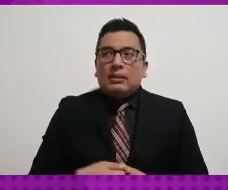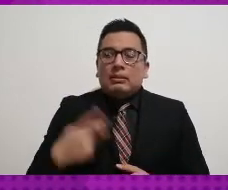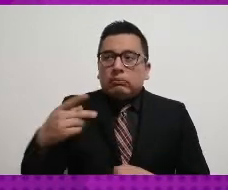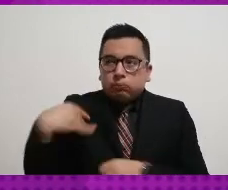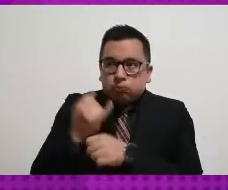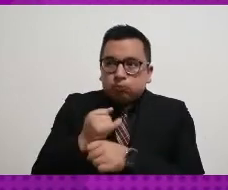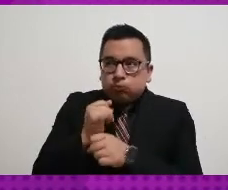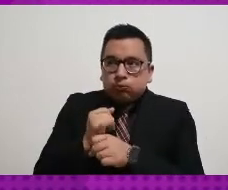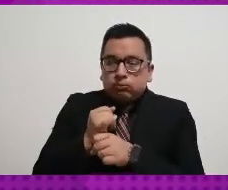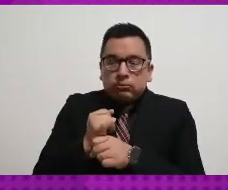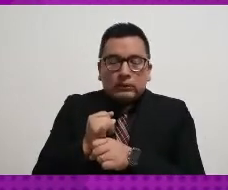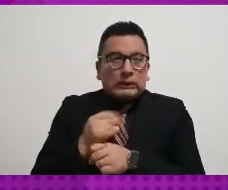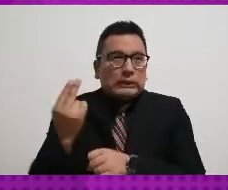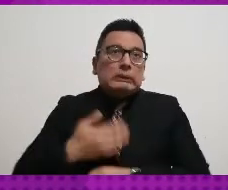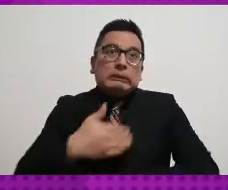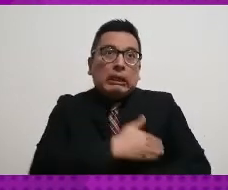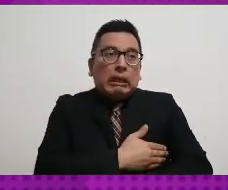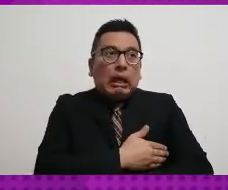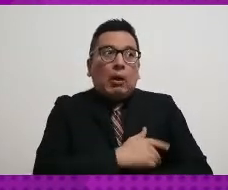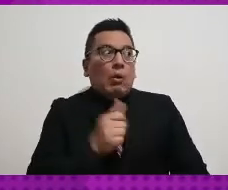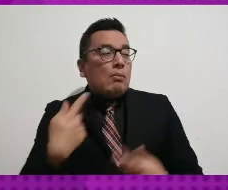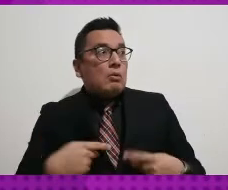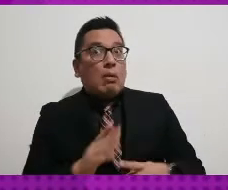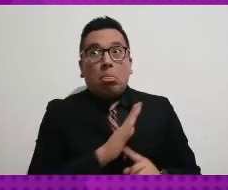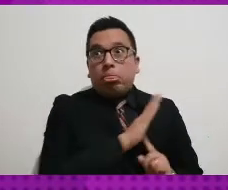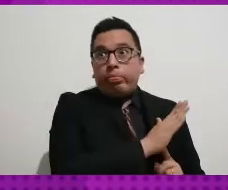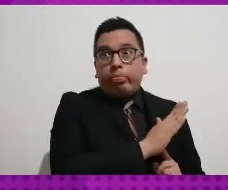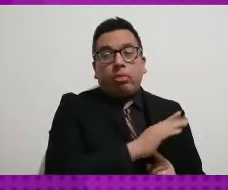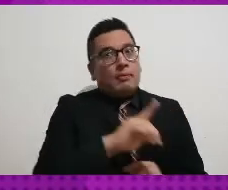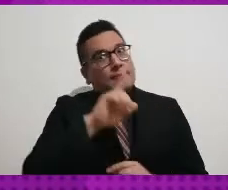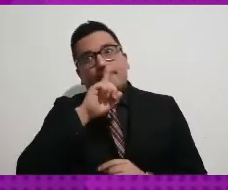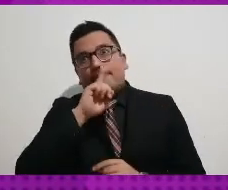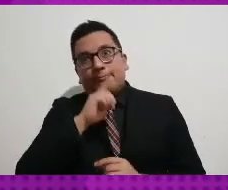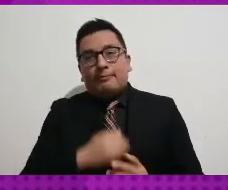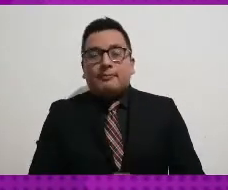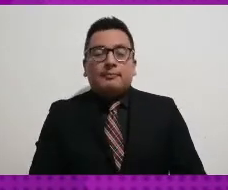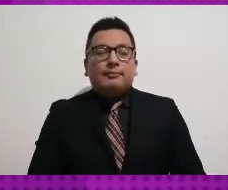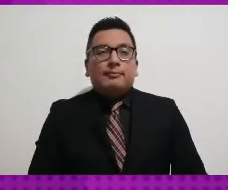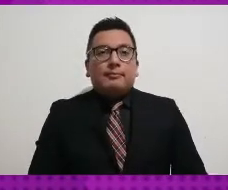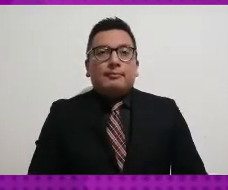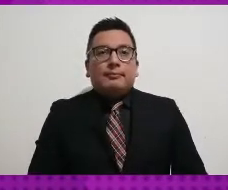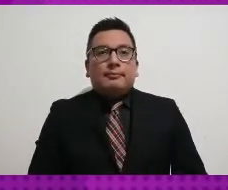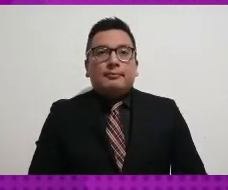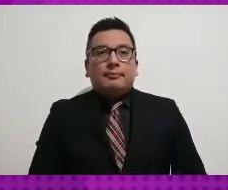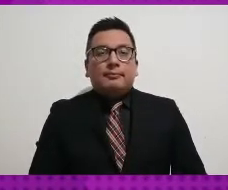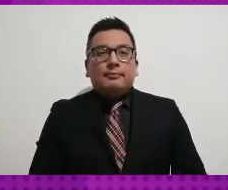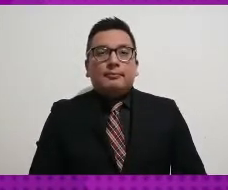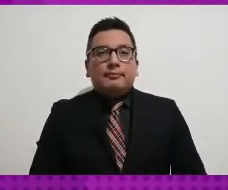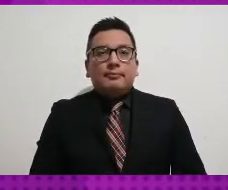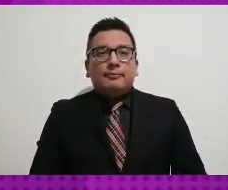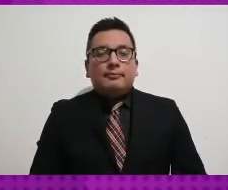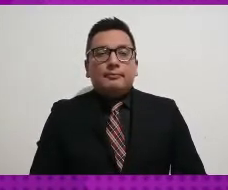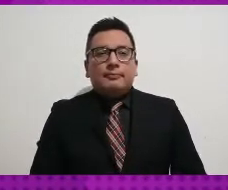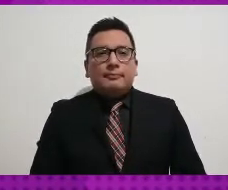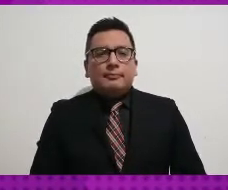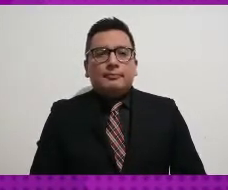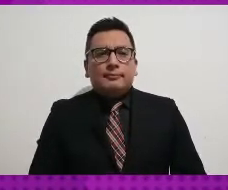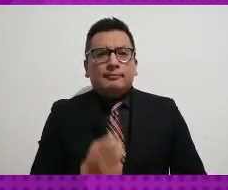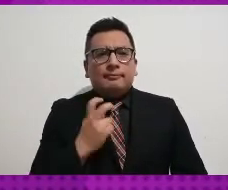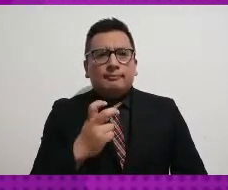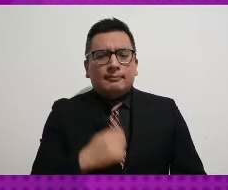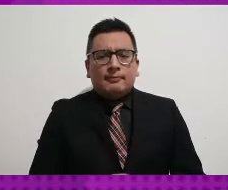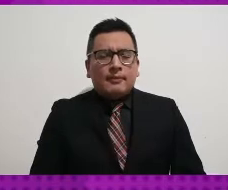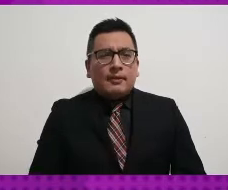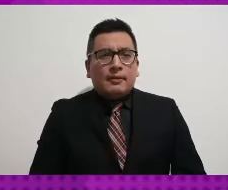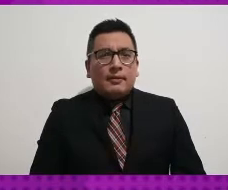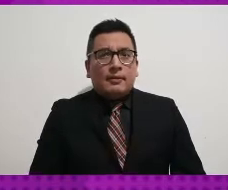Aquí es muy importante que debemos destacar que ningún órgano u organismo en materia electoral puede transferir